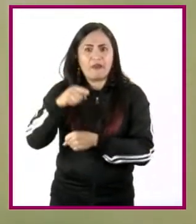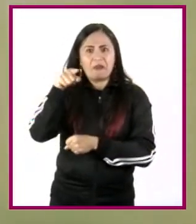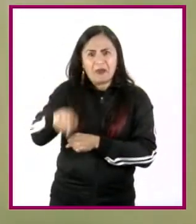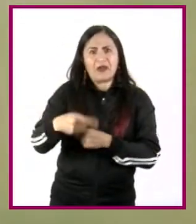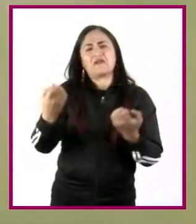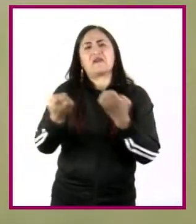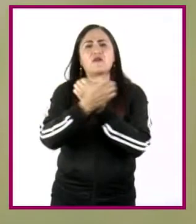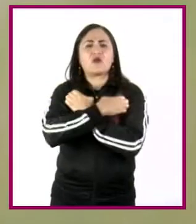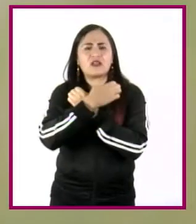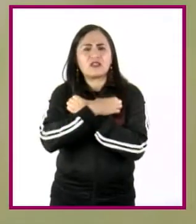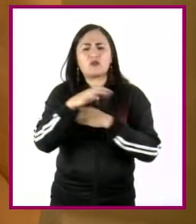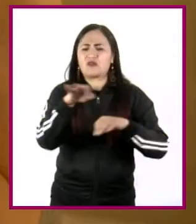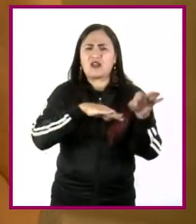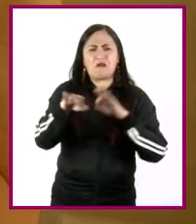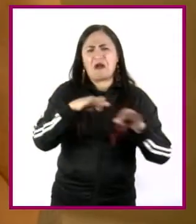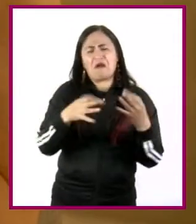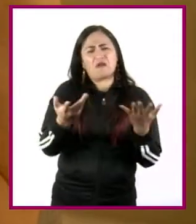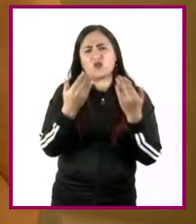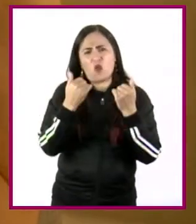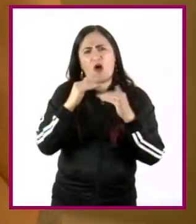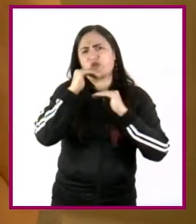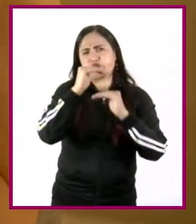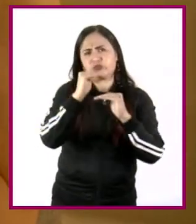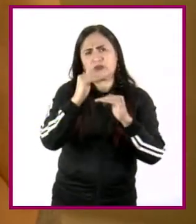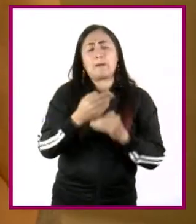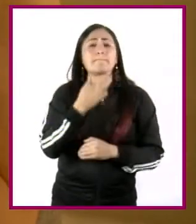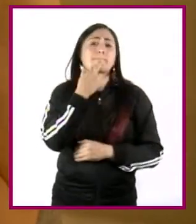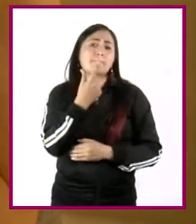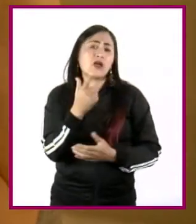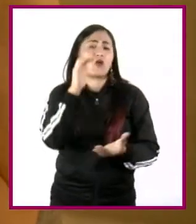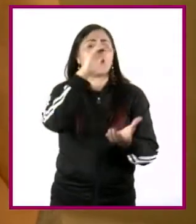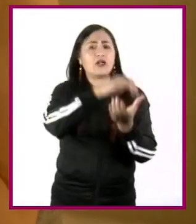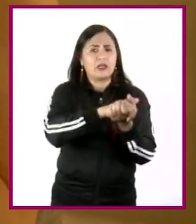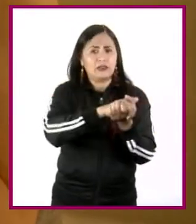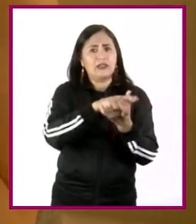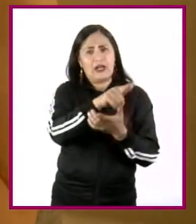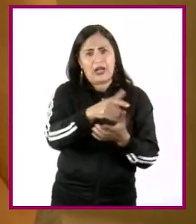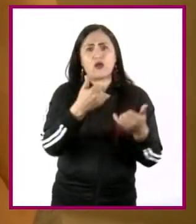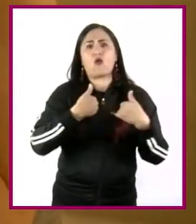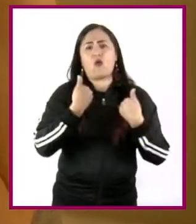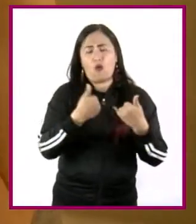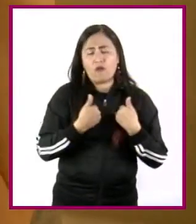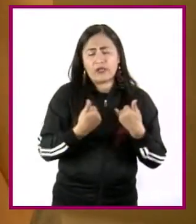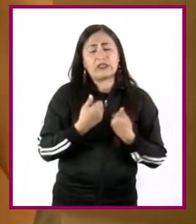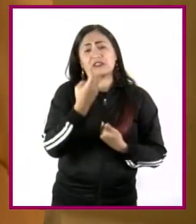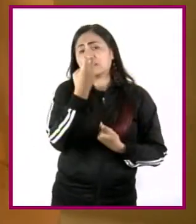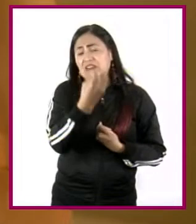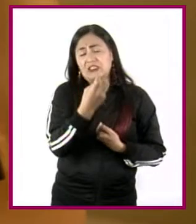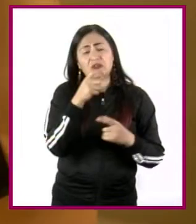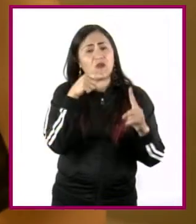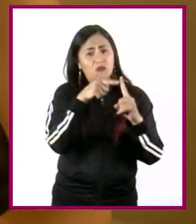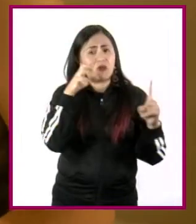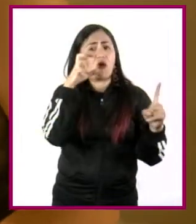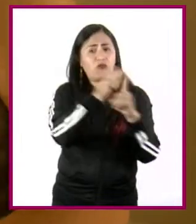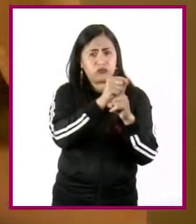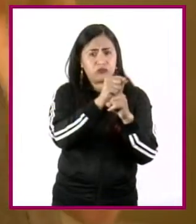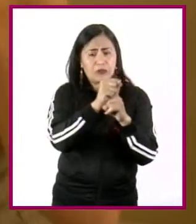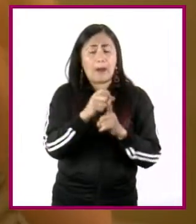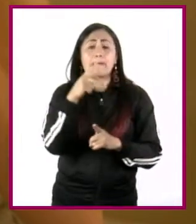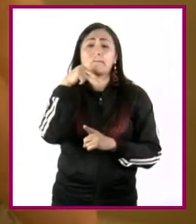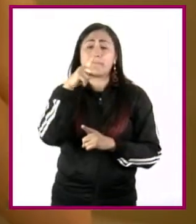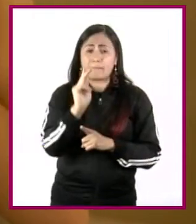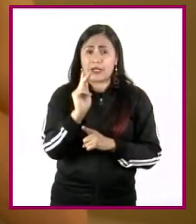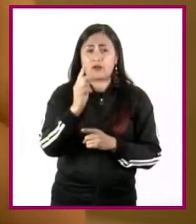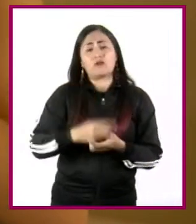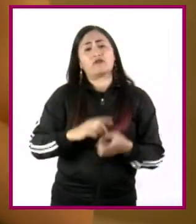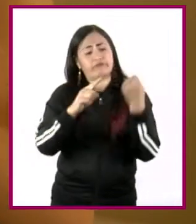y laboral es muy limitada, y casarse para formar una familia a temprana edad constituye una meta. Sin embargo, la mayoría